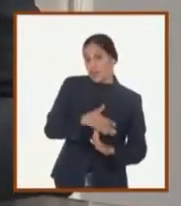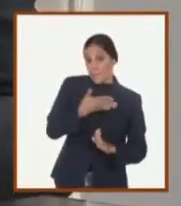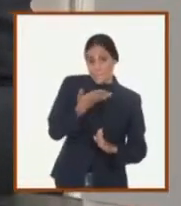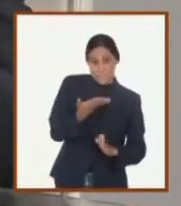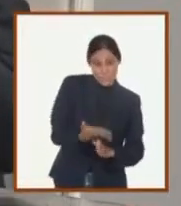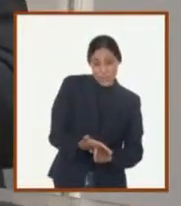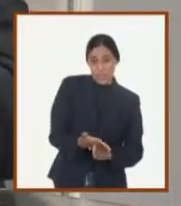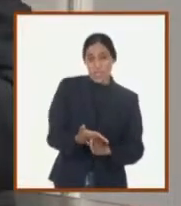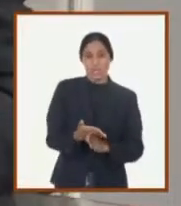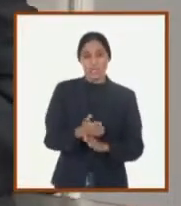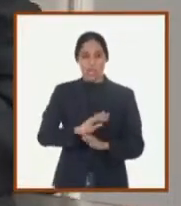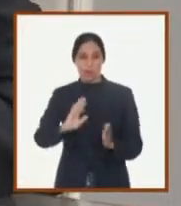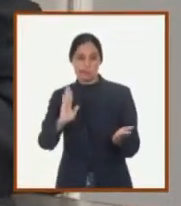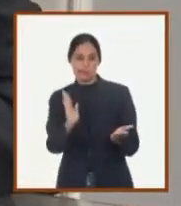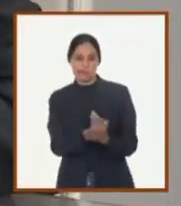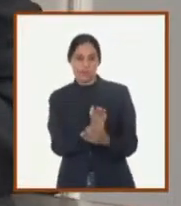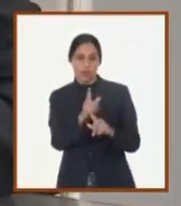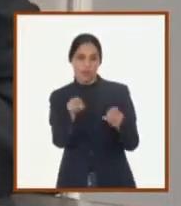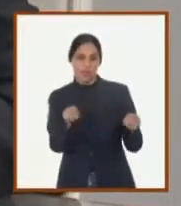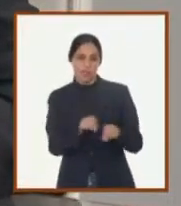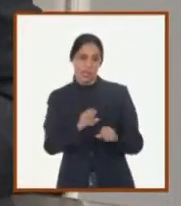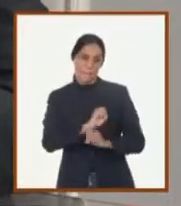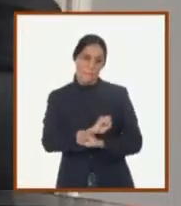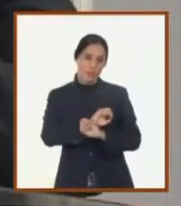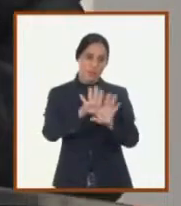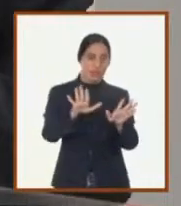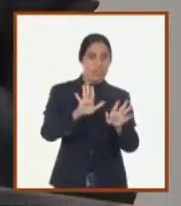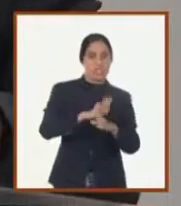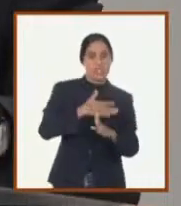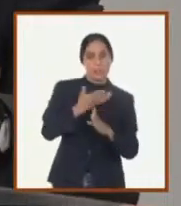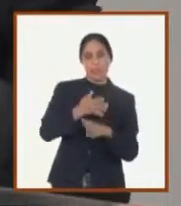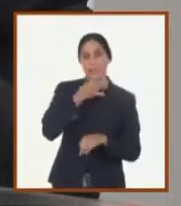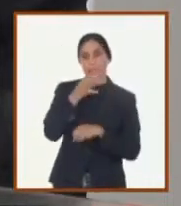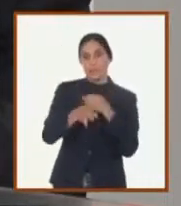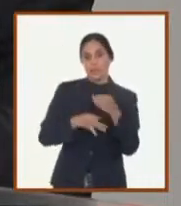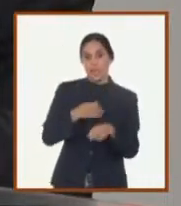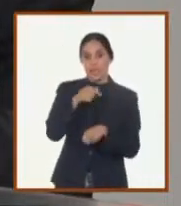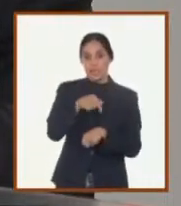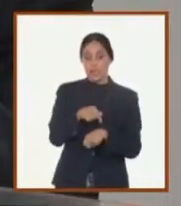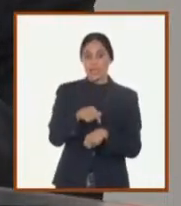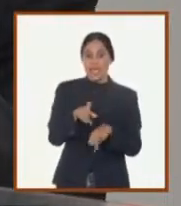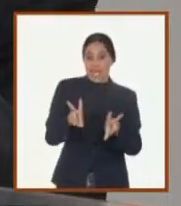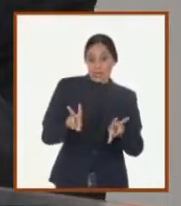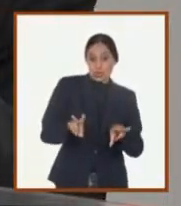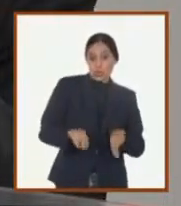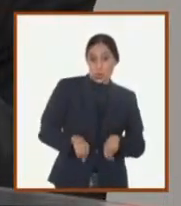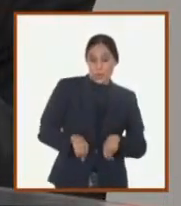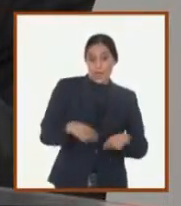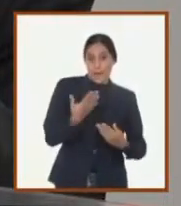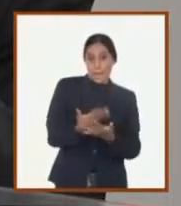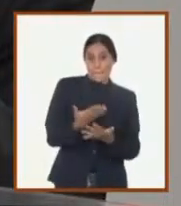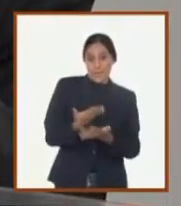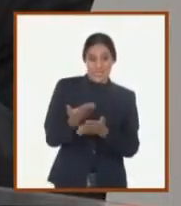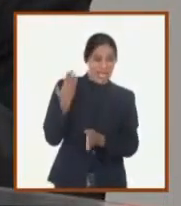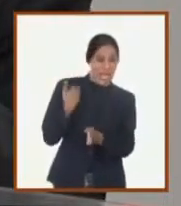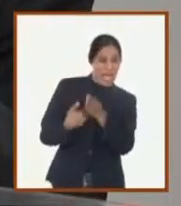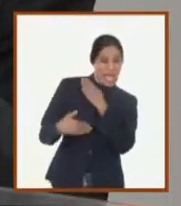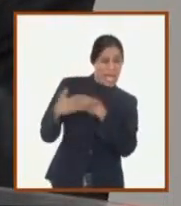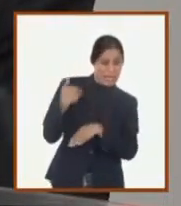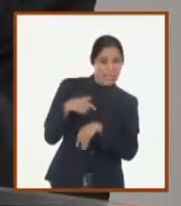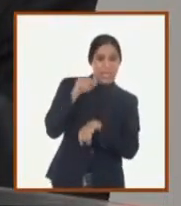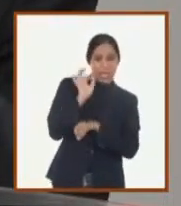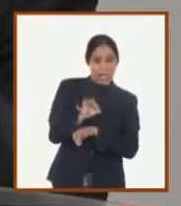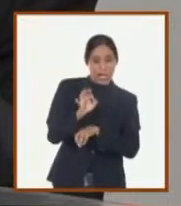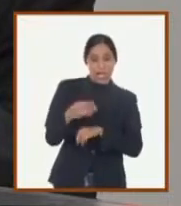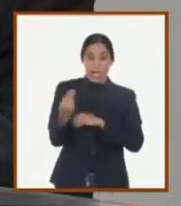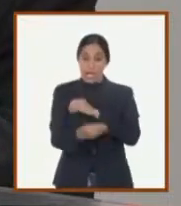oficina de publicaciones del cual también se hablará más adelante la oficina ASUME lo que estaba en aquella otra institución